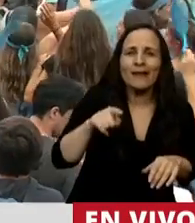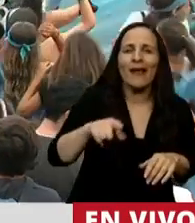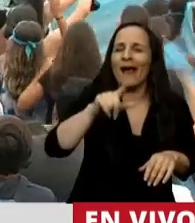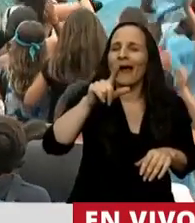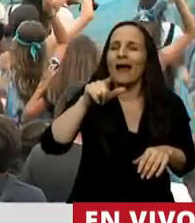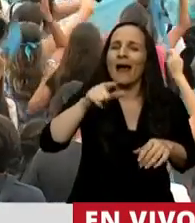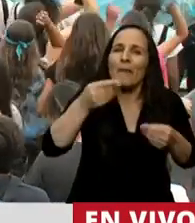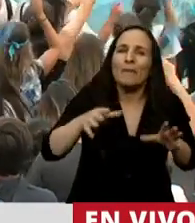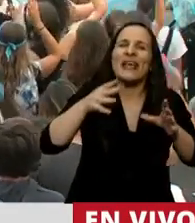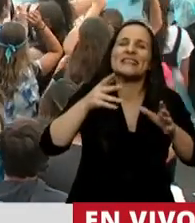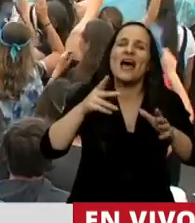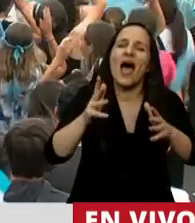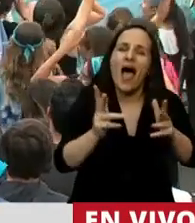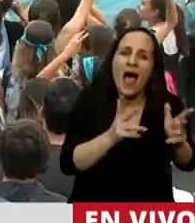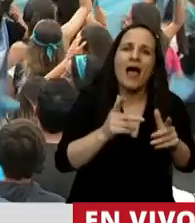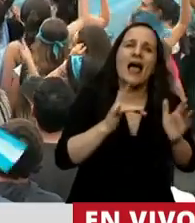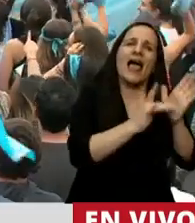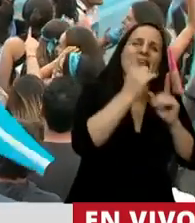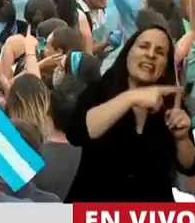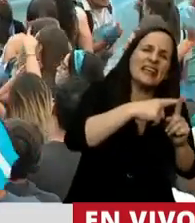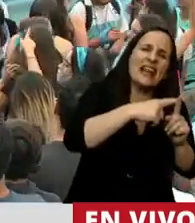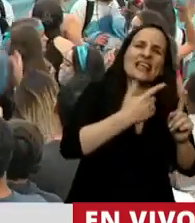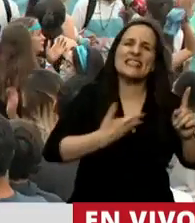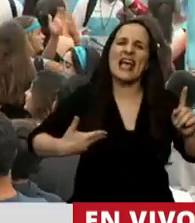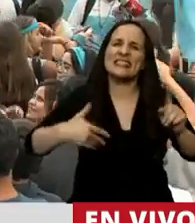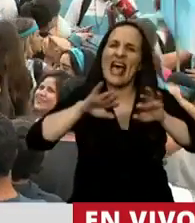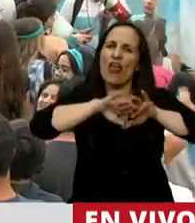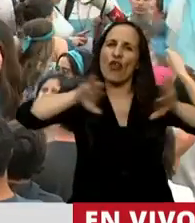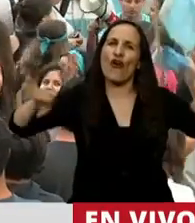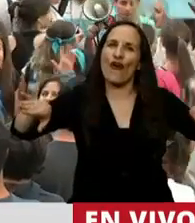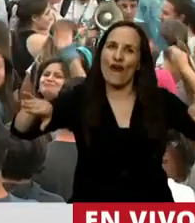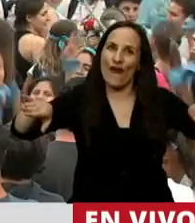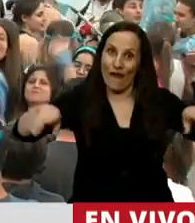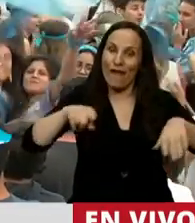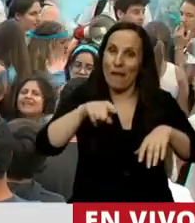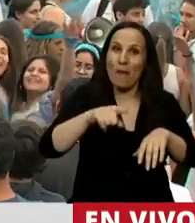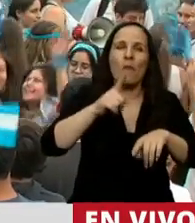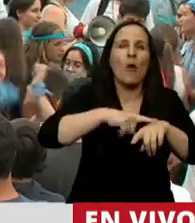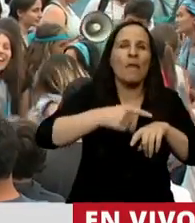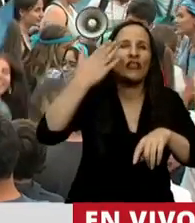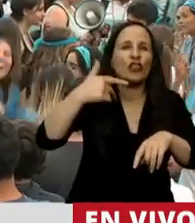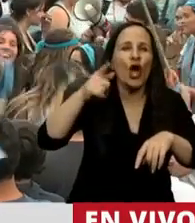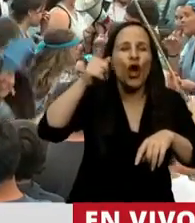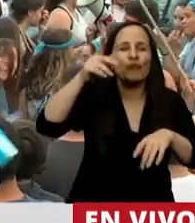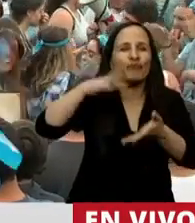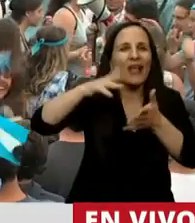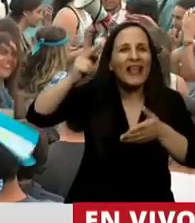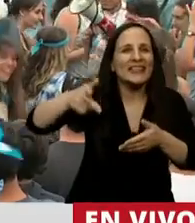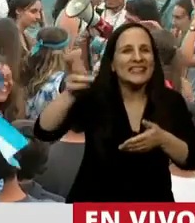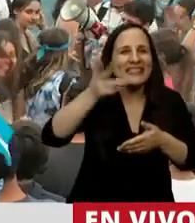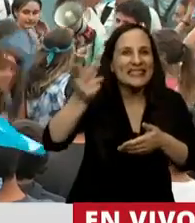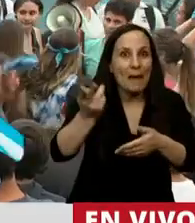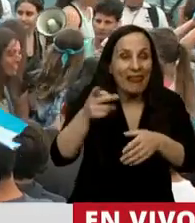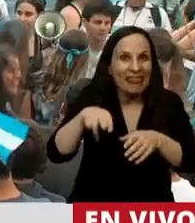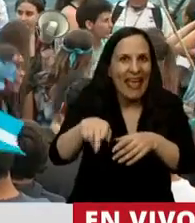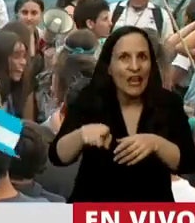país empezaba a discutir la separación de la Iglesia del Estado con la secularización de los cementerios, cuando todavía a